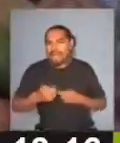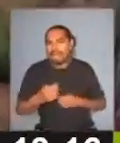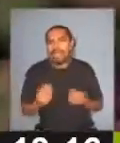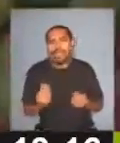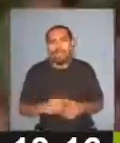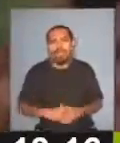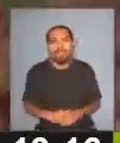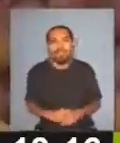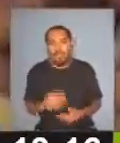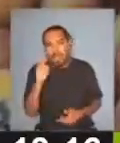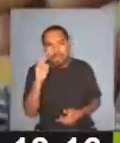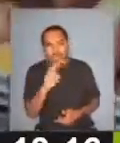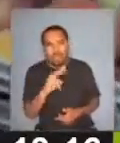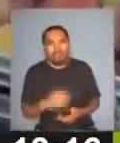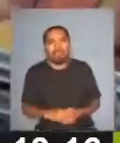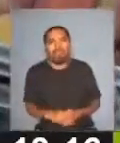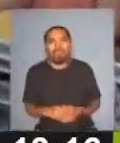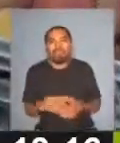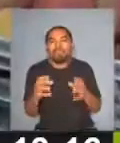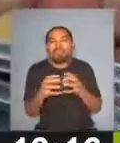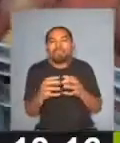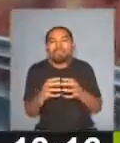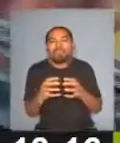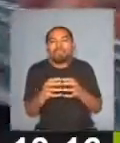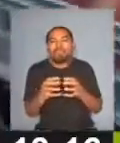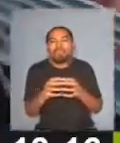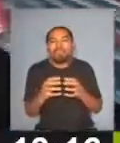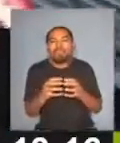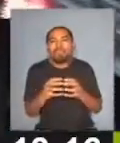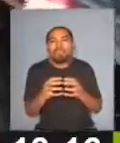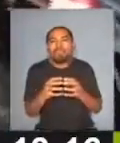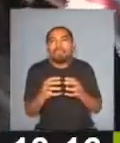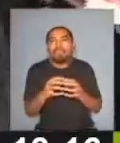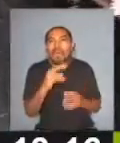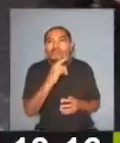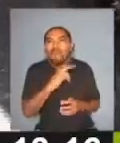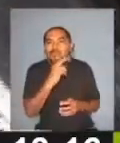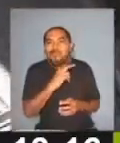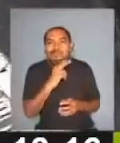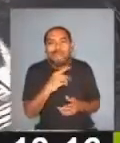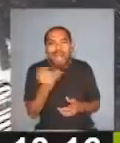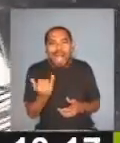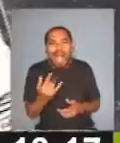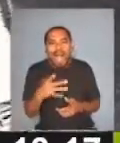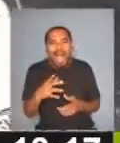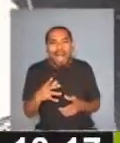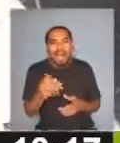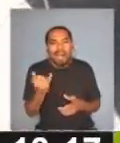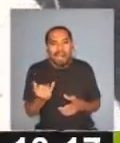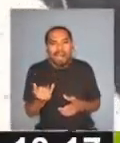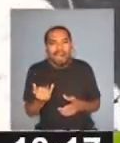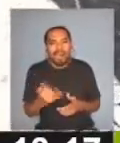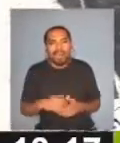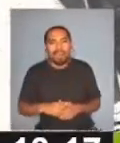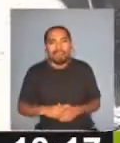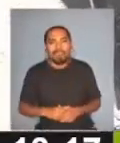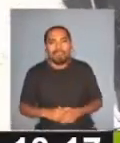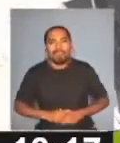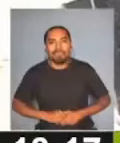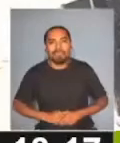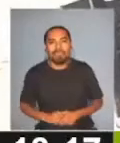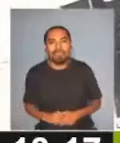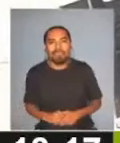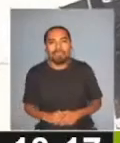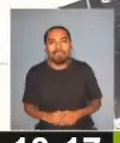que son duraznos con caroo que vienen a ser los productos que en esta